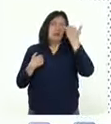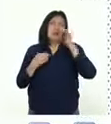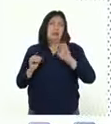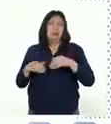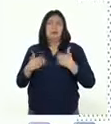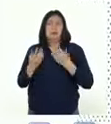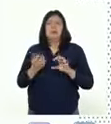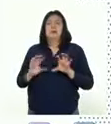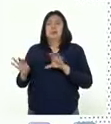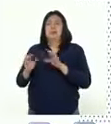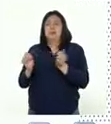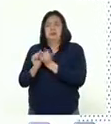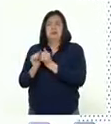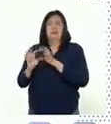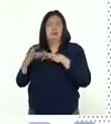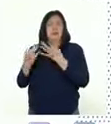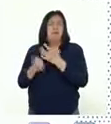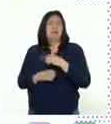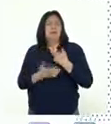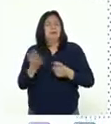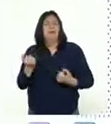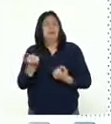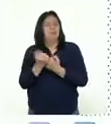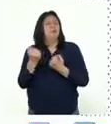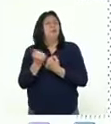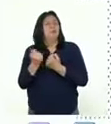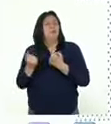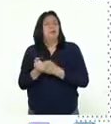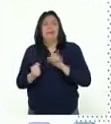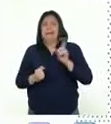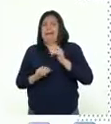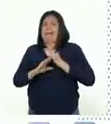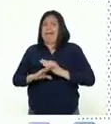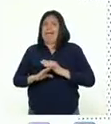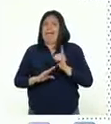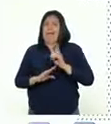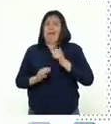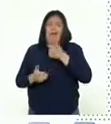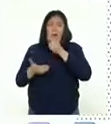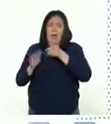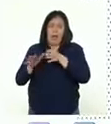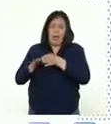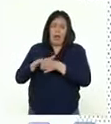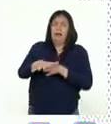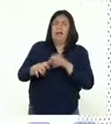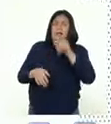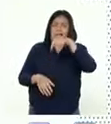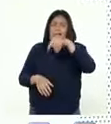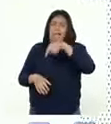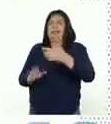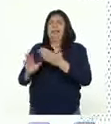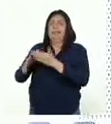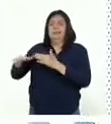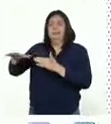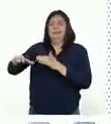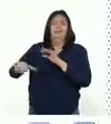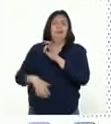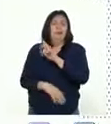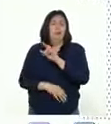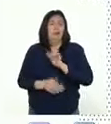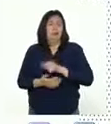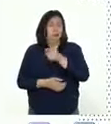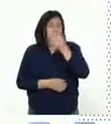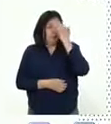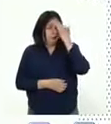puedo realizar con mi familia para contribuir a evitar el riesgo de inundaciones aquí en Flor Azul.